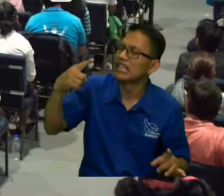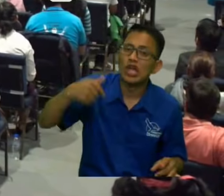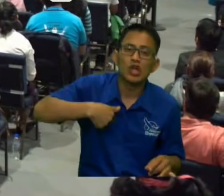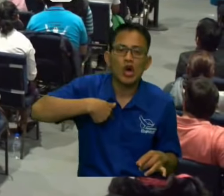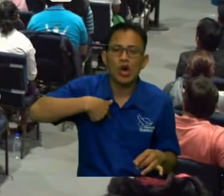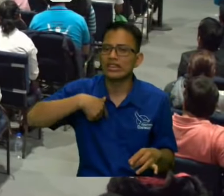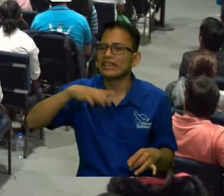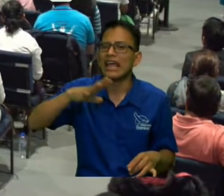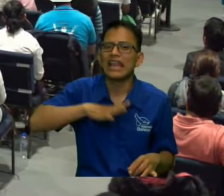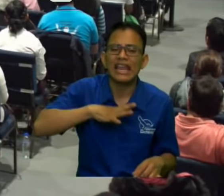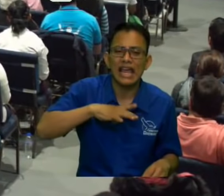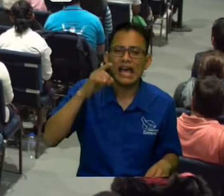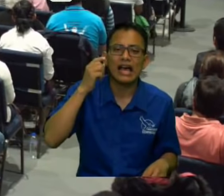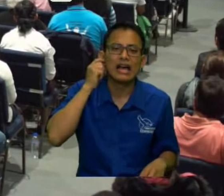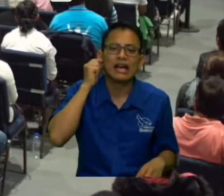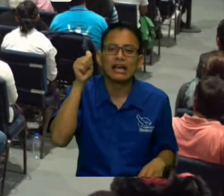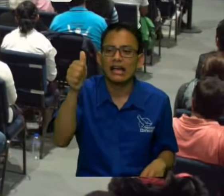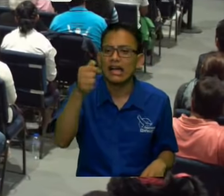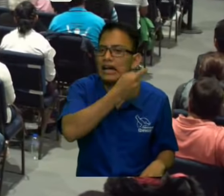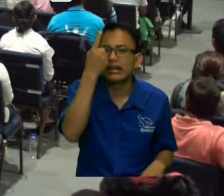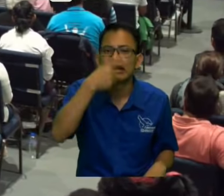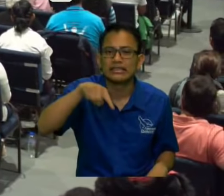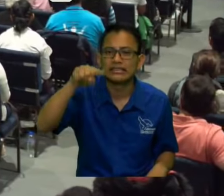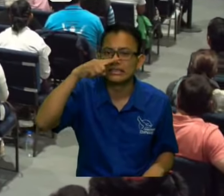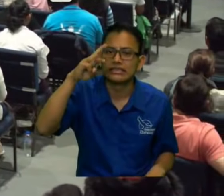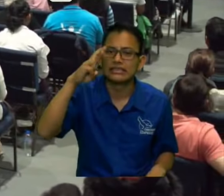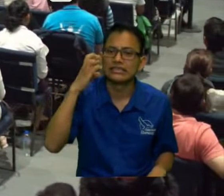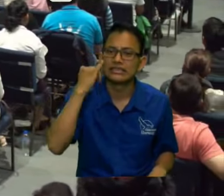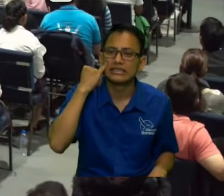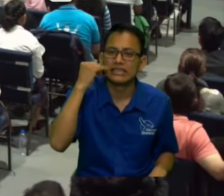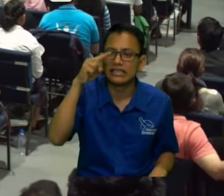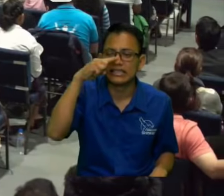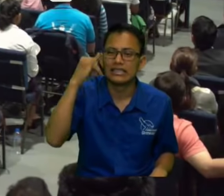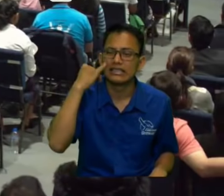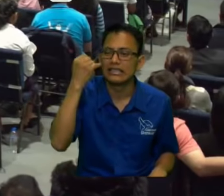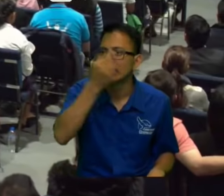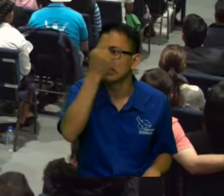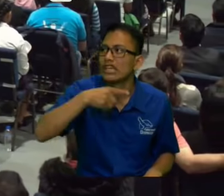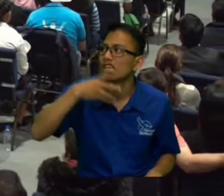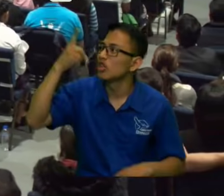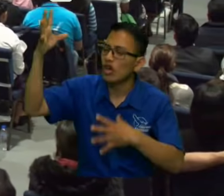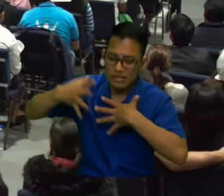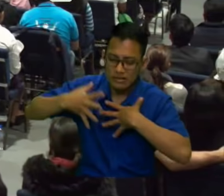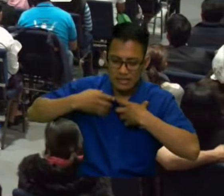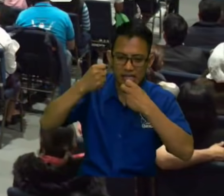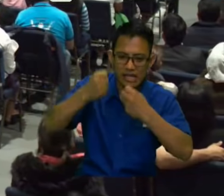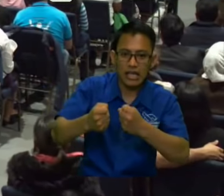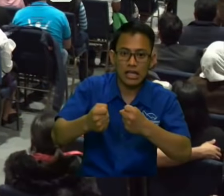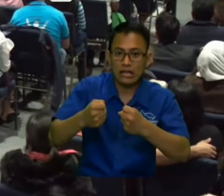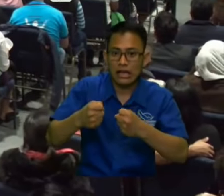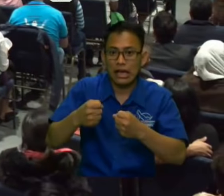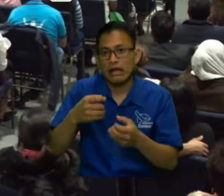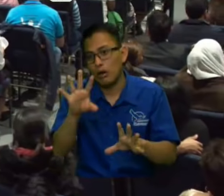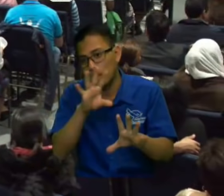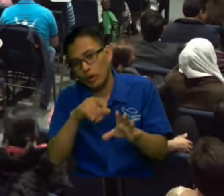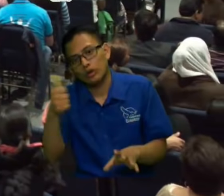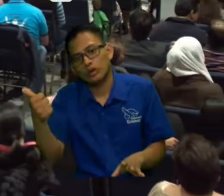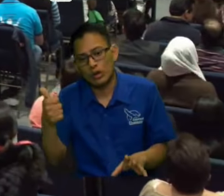yo, gastritis y el Señor me curó. Otro va a decir: yo no tenía pisto y el Señor me lo